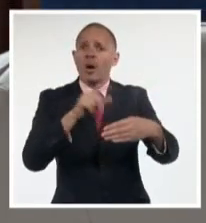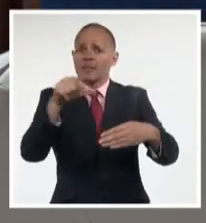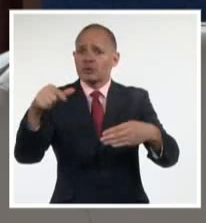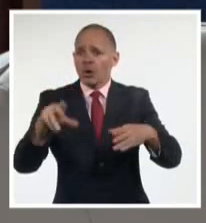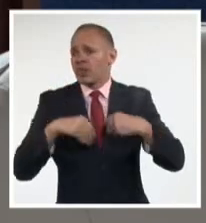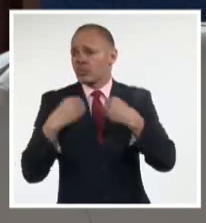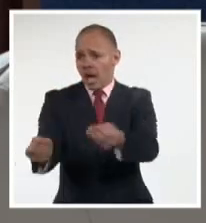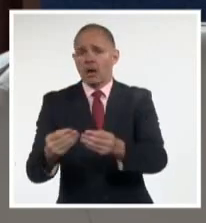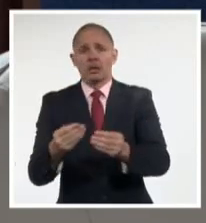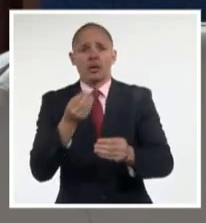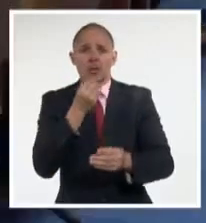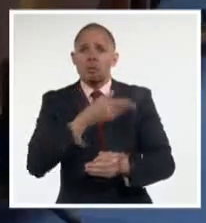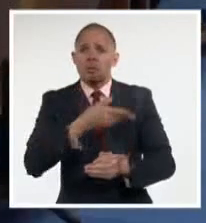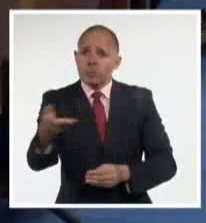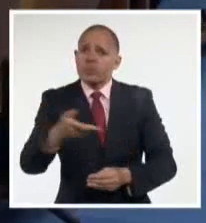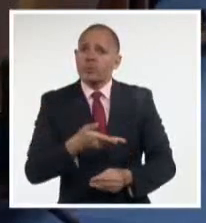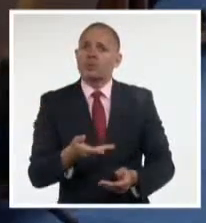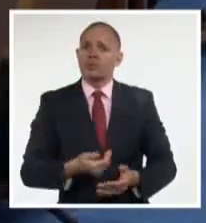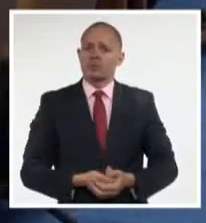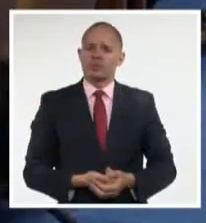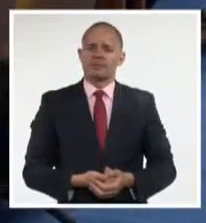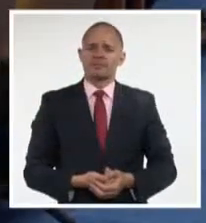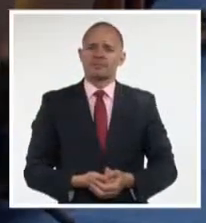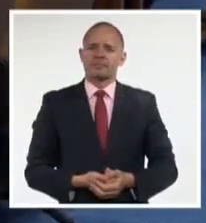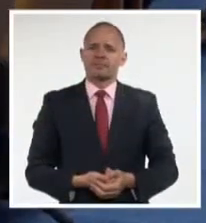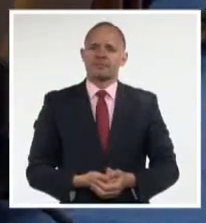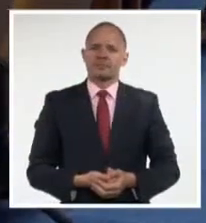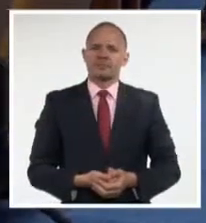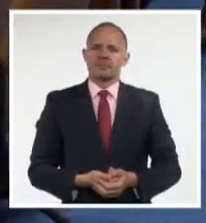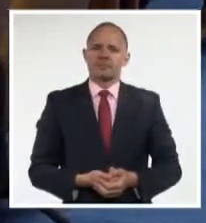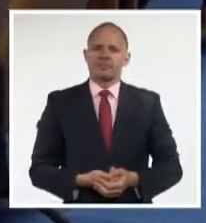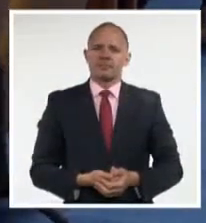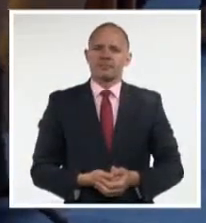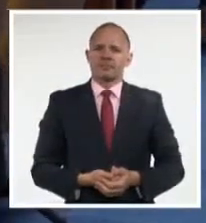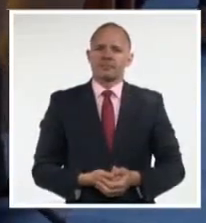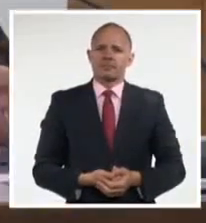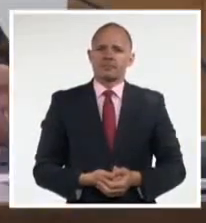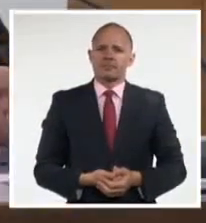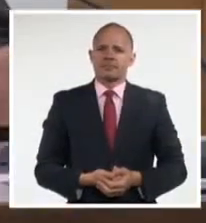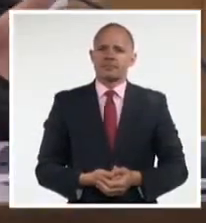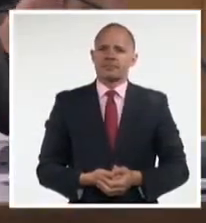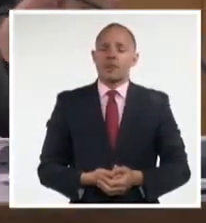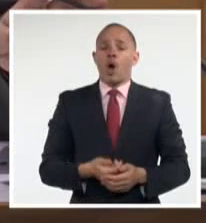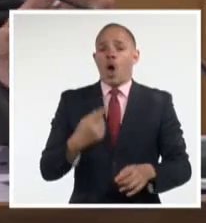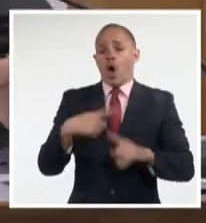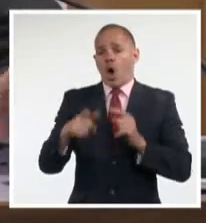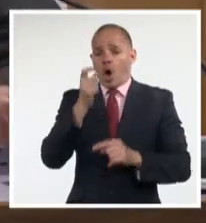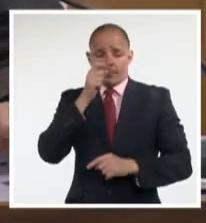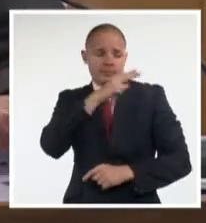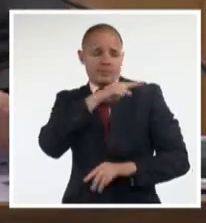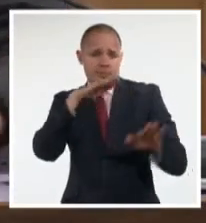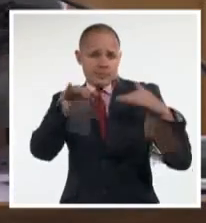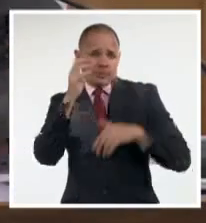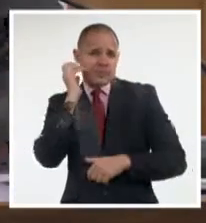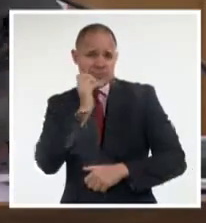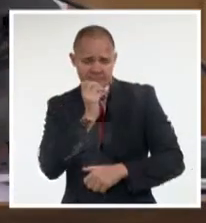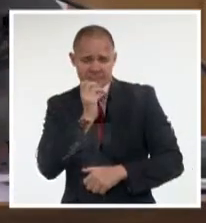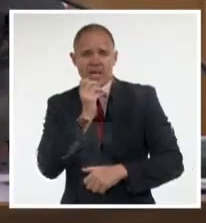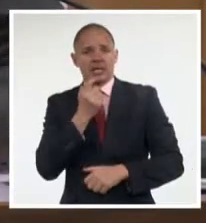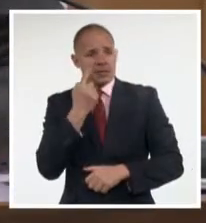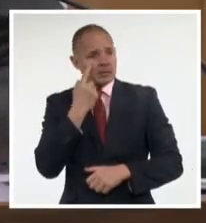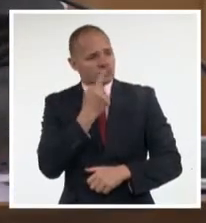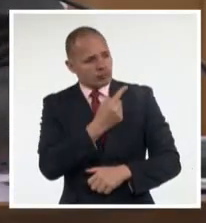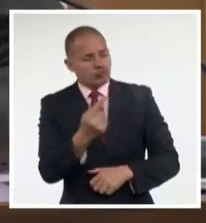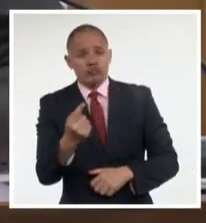estar mal aprovechadas. Al intervenir ante el Consejo Nacional de Innovación, el primer ministro de la República calificó de oportuno el tema